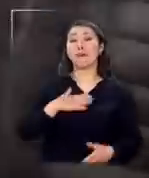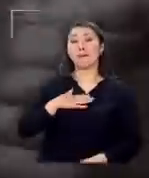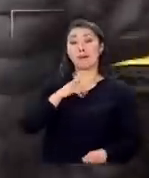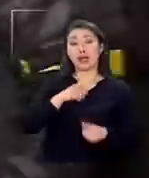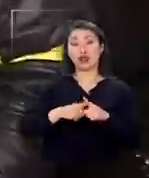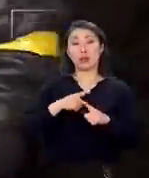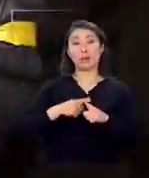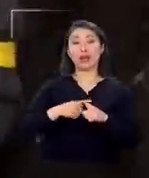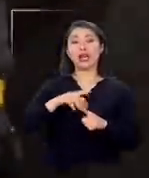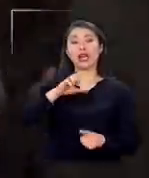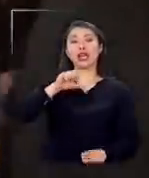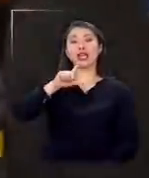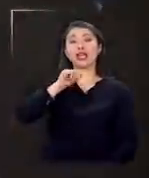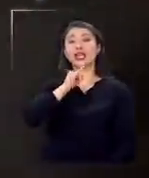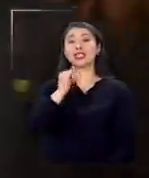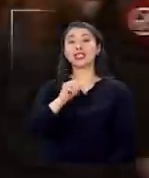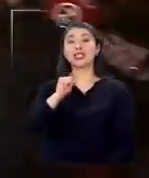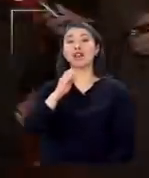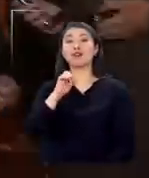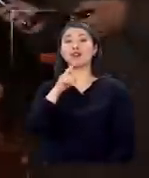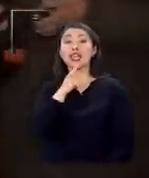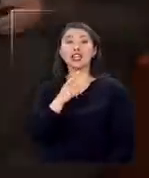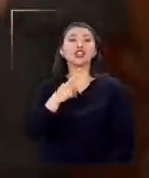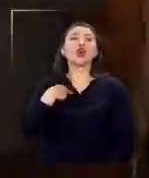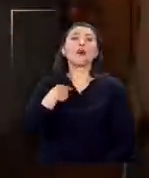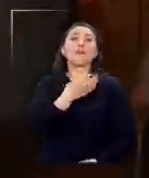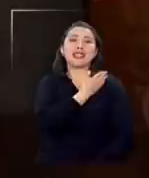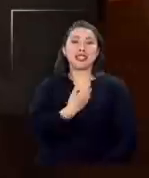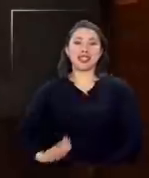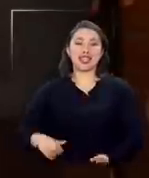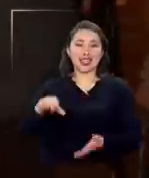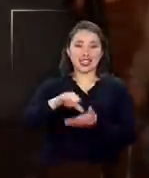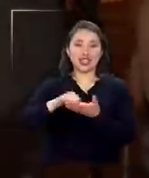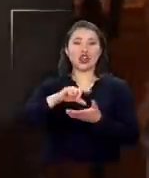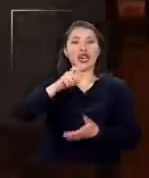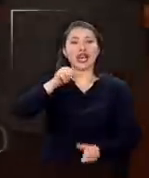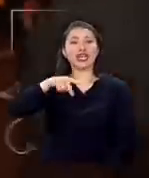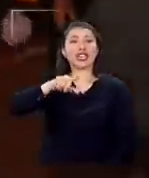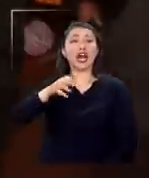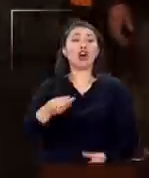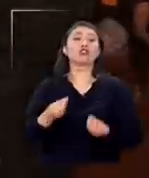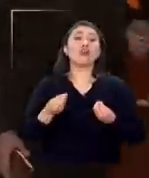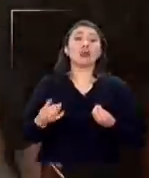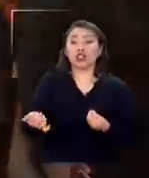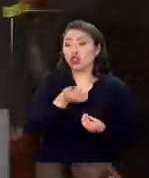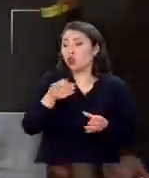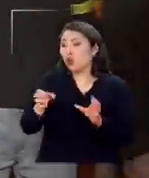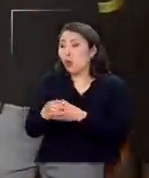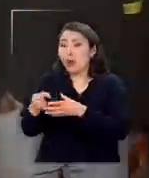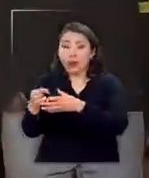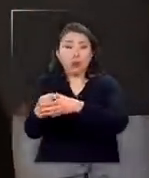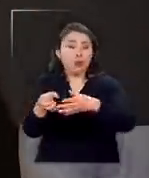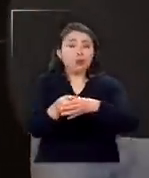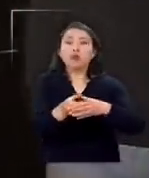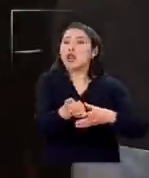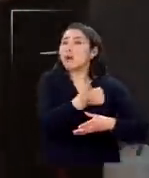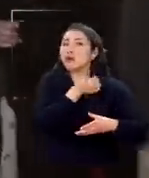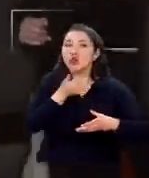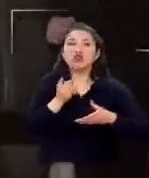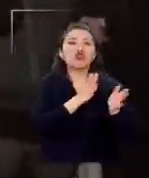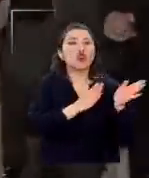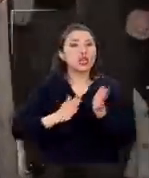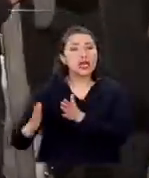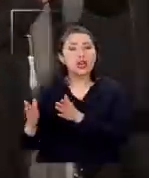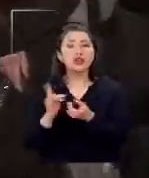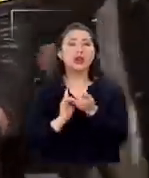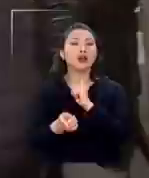es Elizabeth Azócar, soy presidenta del Centro Comercial Las Gangas. Obviamente aquí estamos todas las organizaciones también